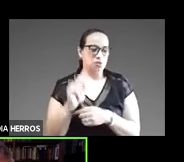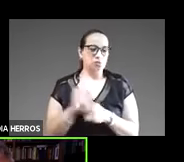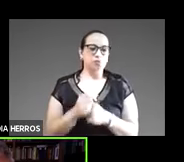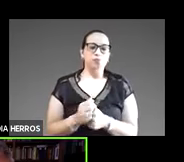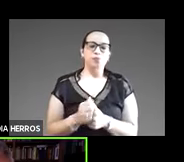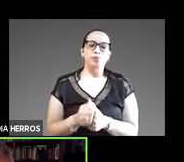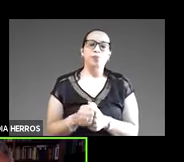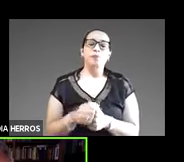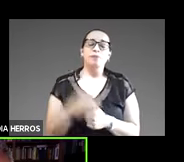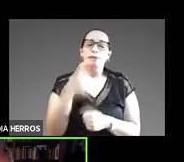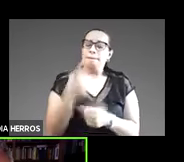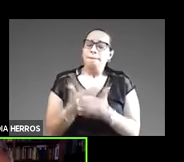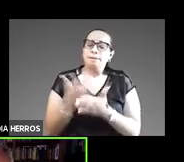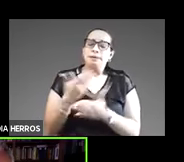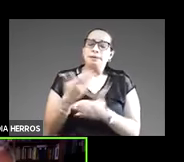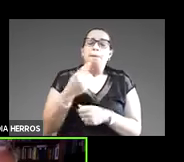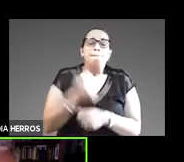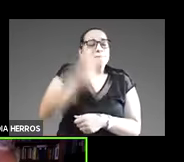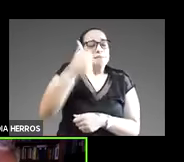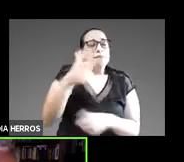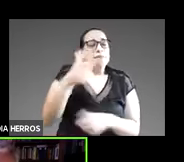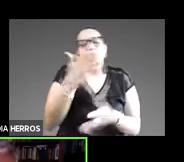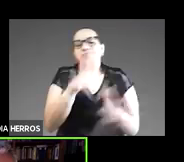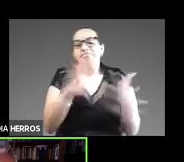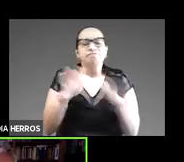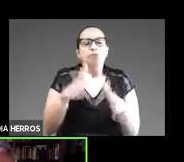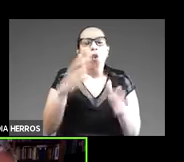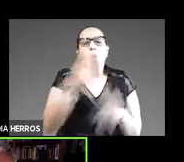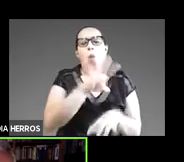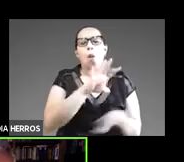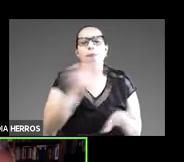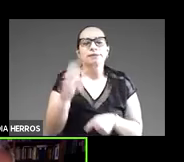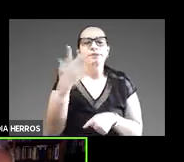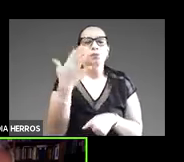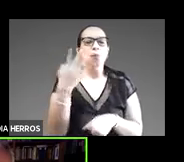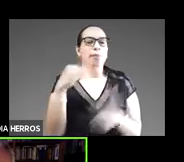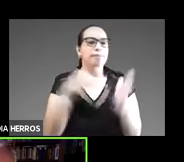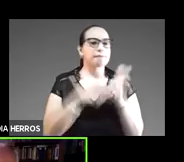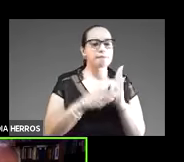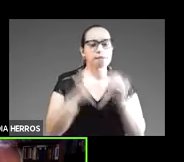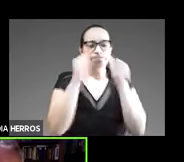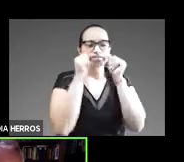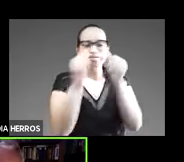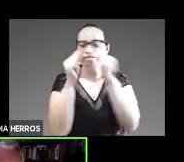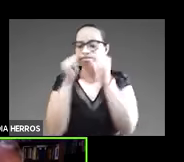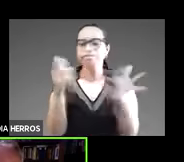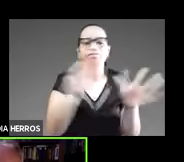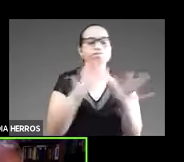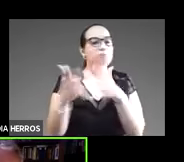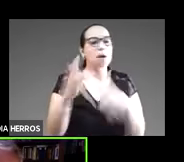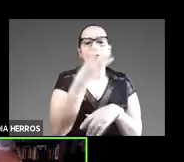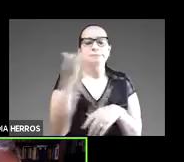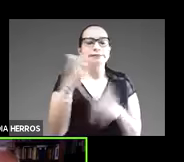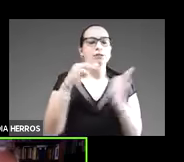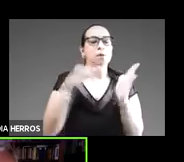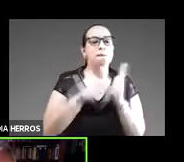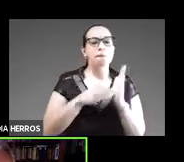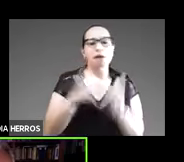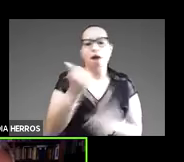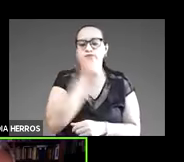El primer año llegamos alrededor de 950,000 atenciones y alrededor de 300,000 usuarios regulares del